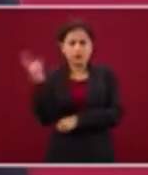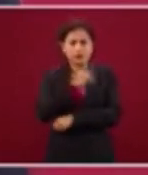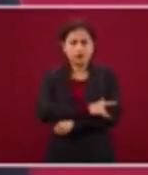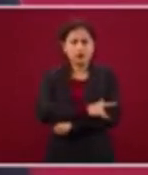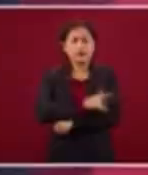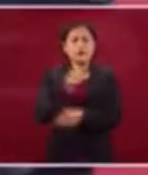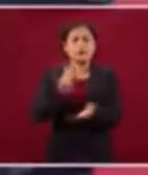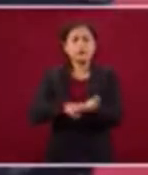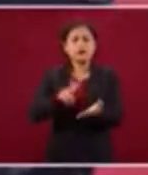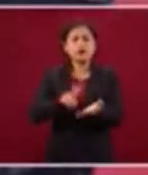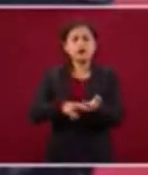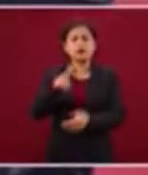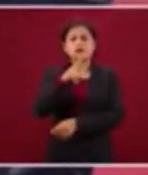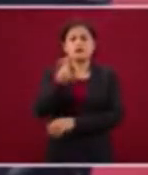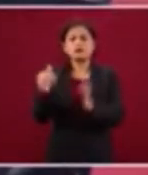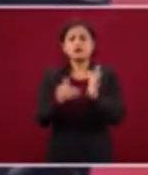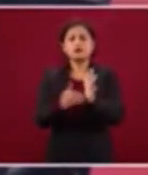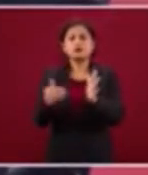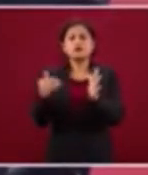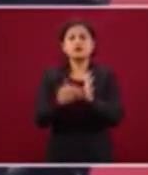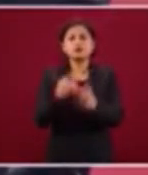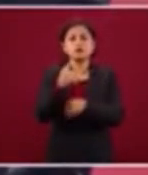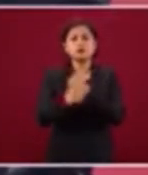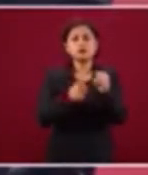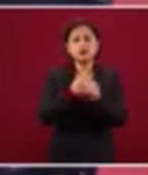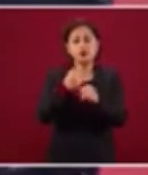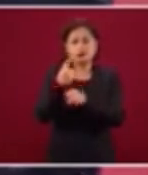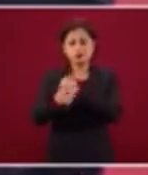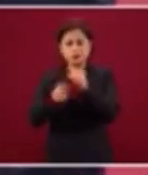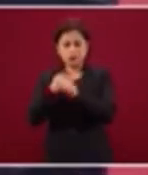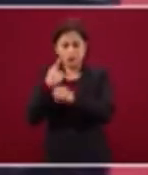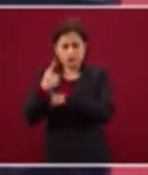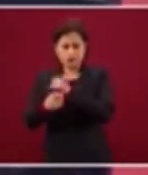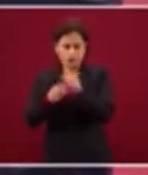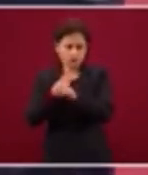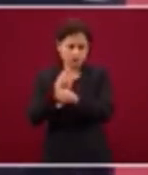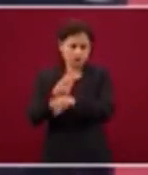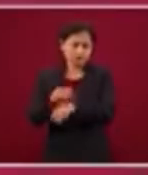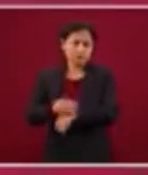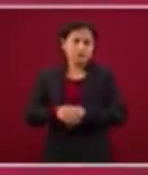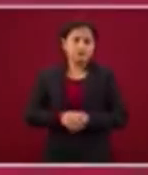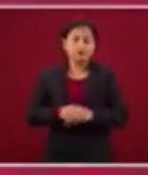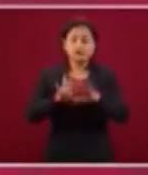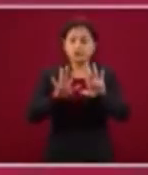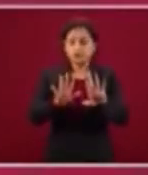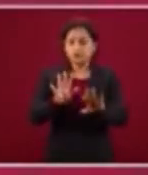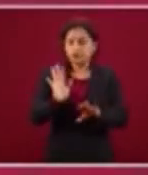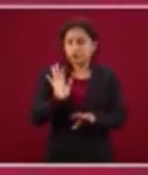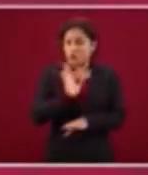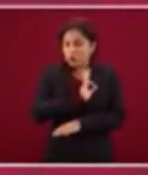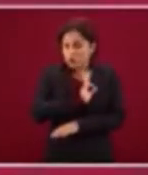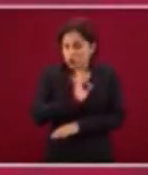millones al año, más o menos. Se les dejaría